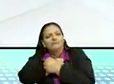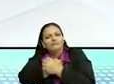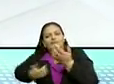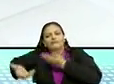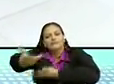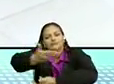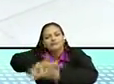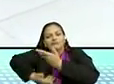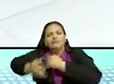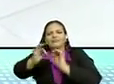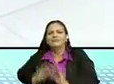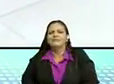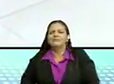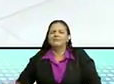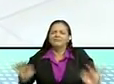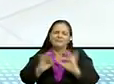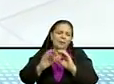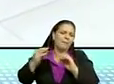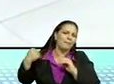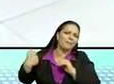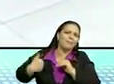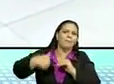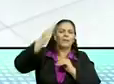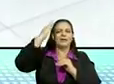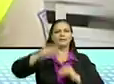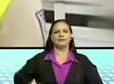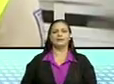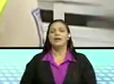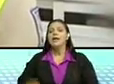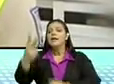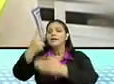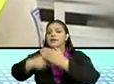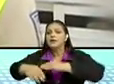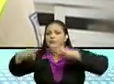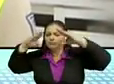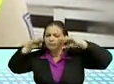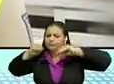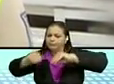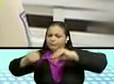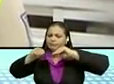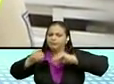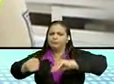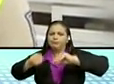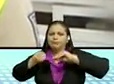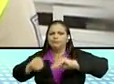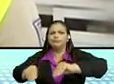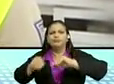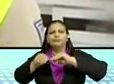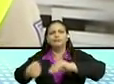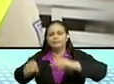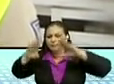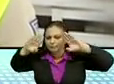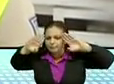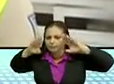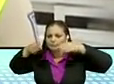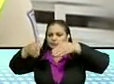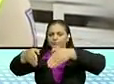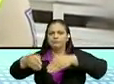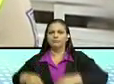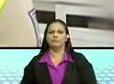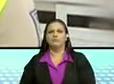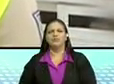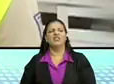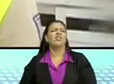y el acompañamiento de nuestros hijos para que luego no lamentemos el verlos en una cárcel o el verlos